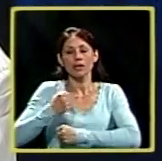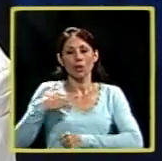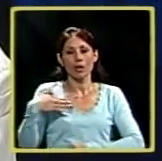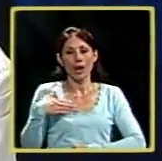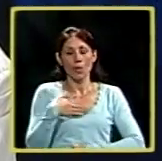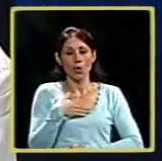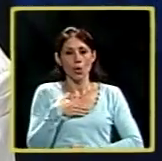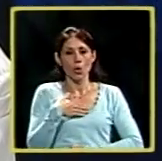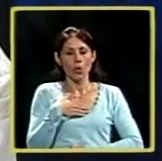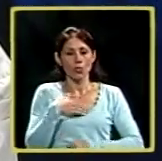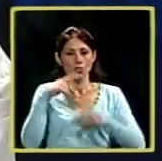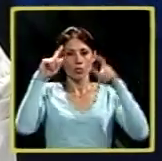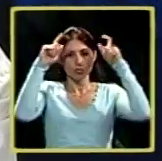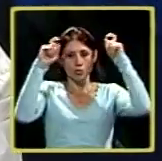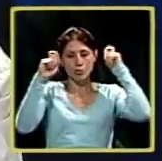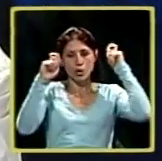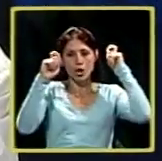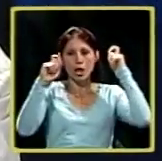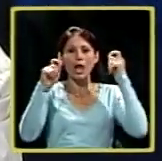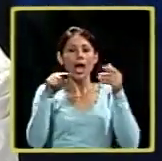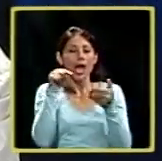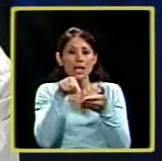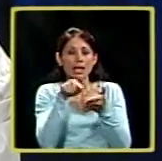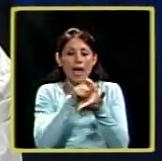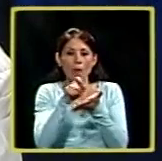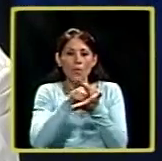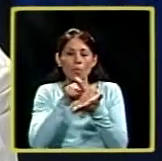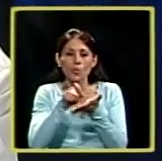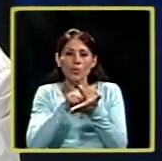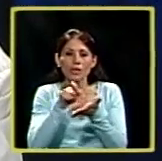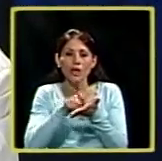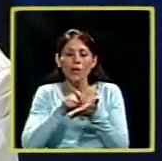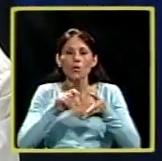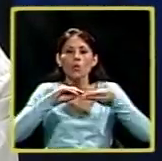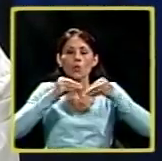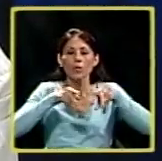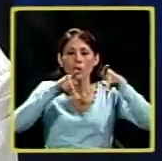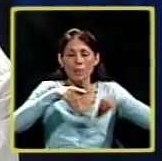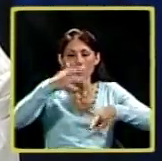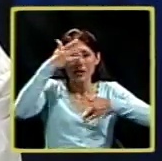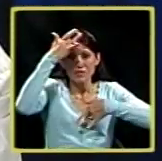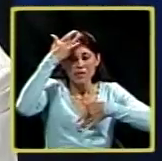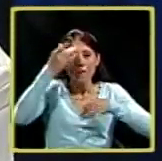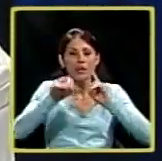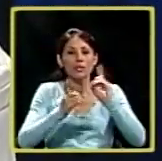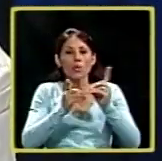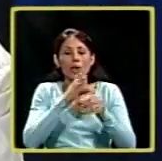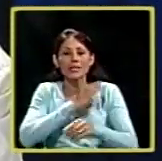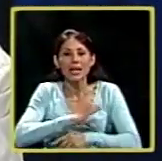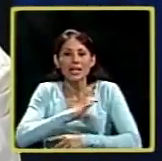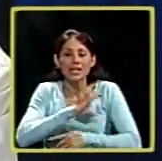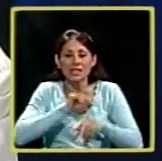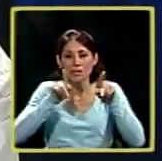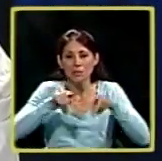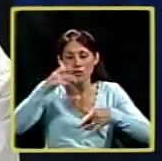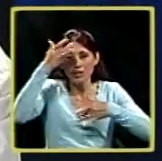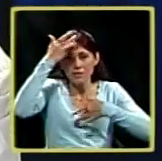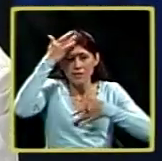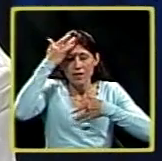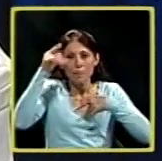documentaron extraordinariamente bien el número de pacientes, las características de los pacientes, la ictericia